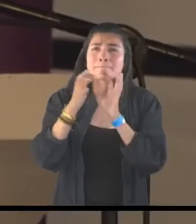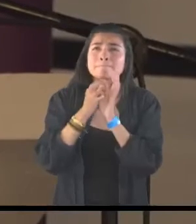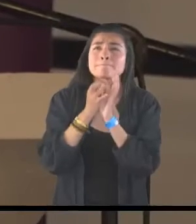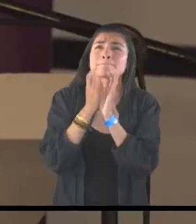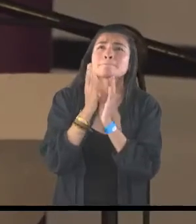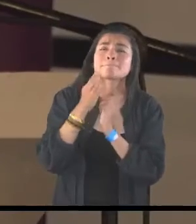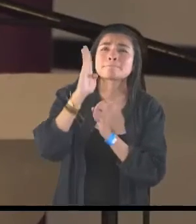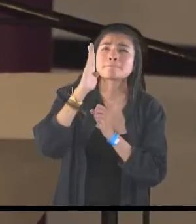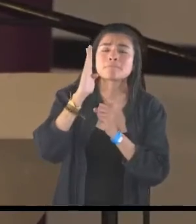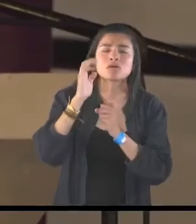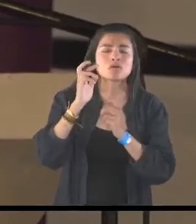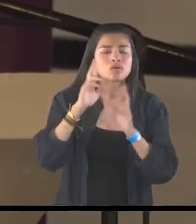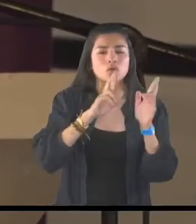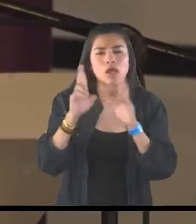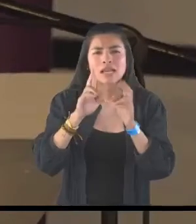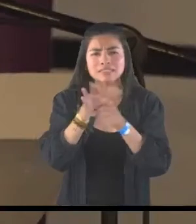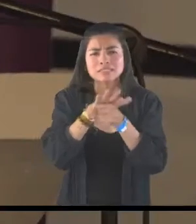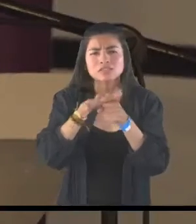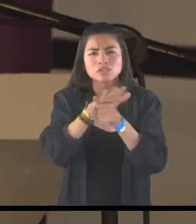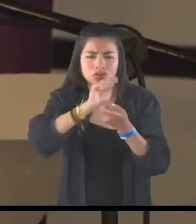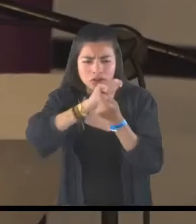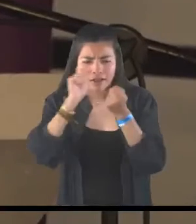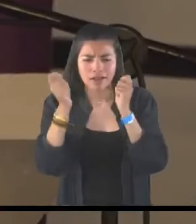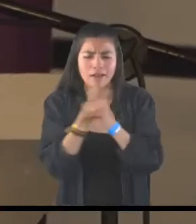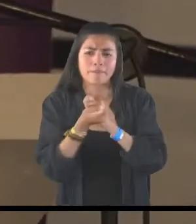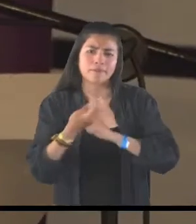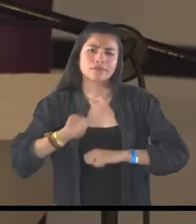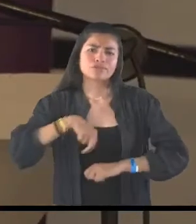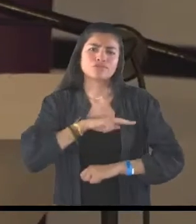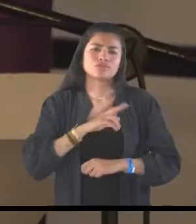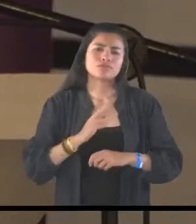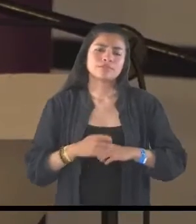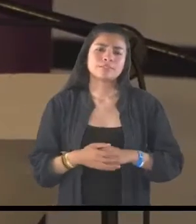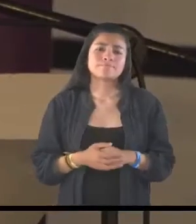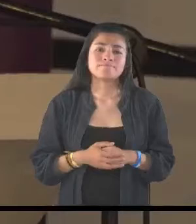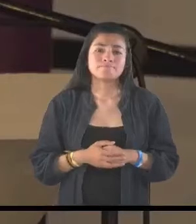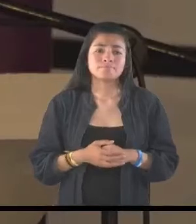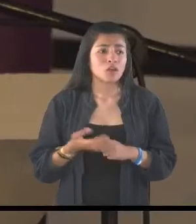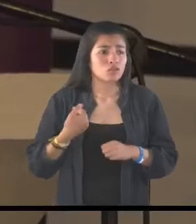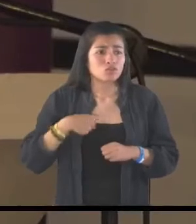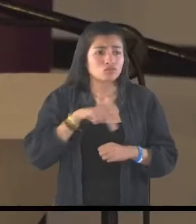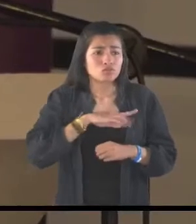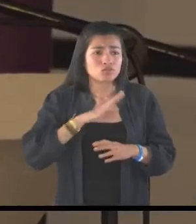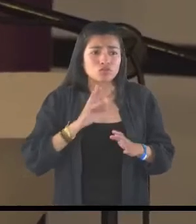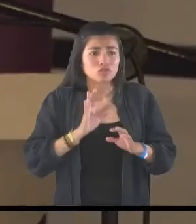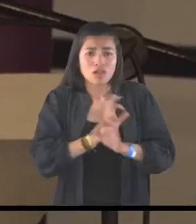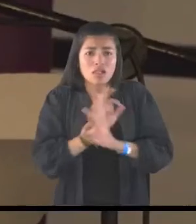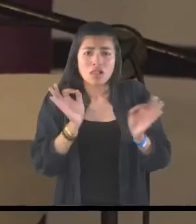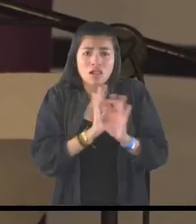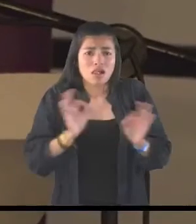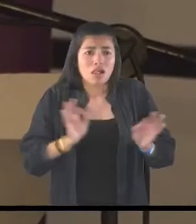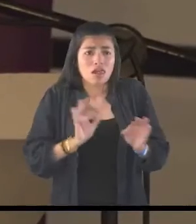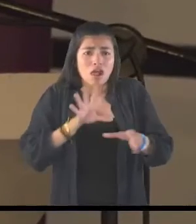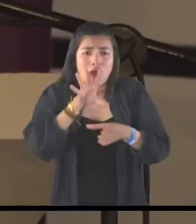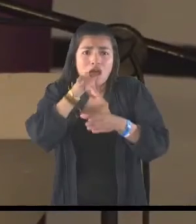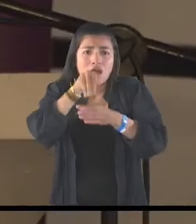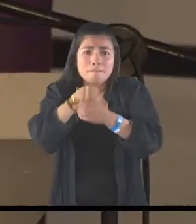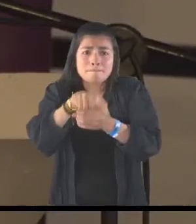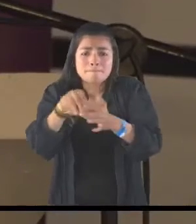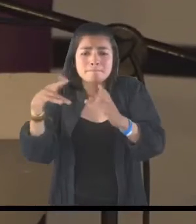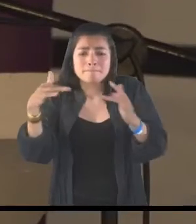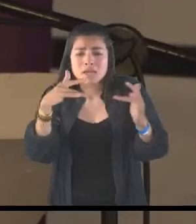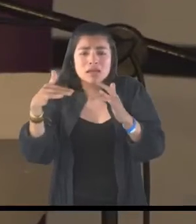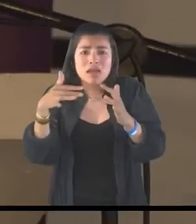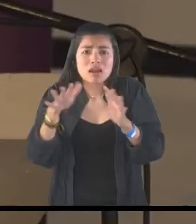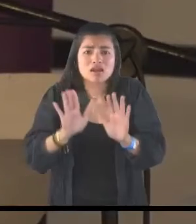cambie para todos nosotros, porque nosotros no tenemos nada que ver en una guerra absurda